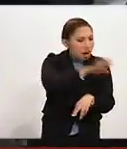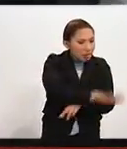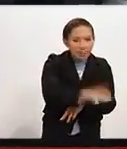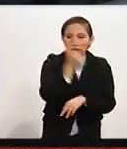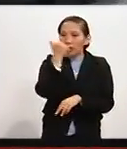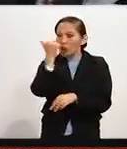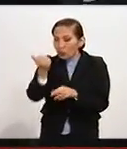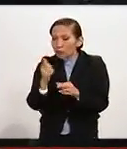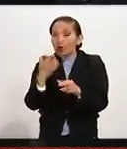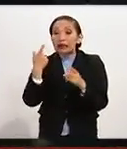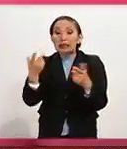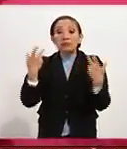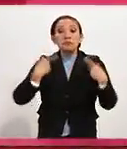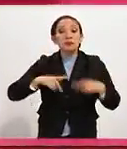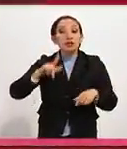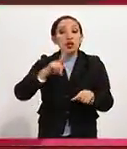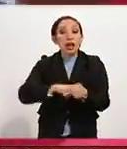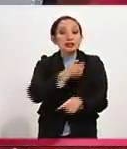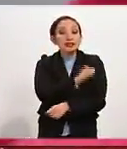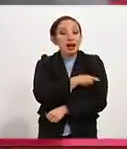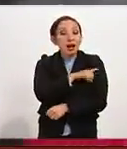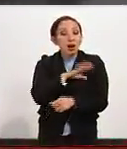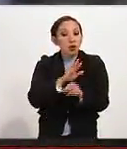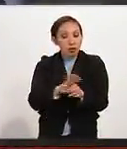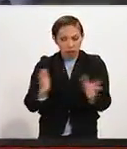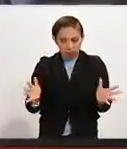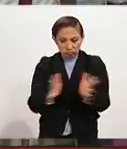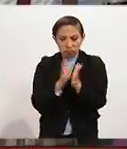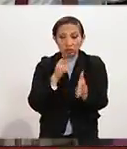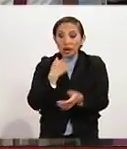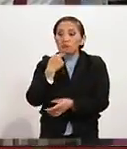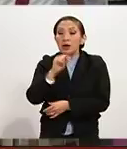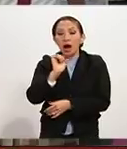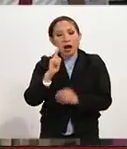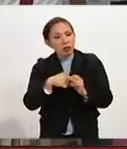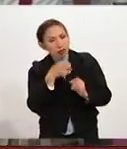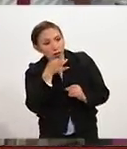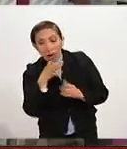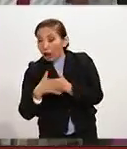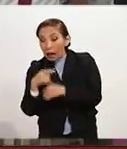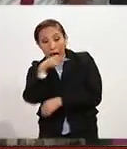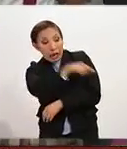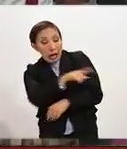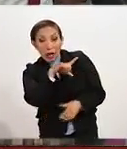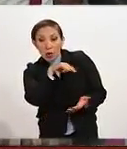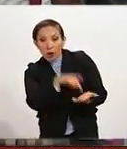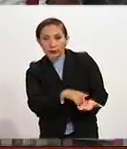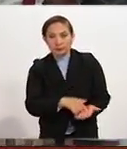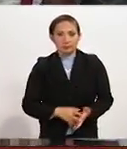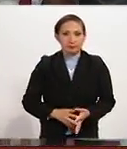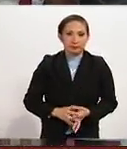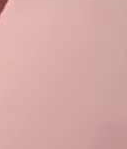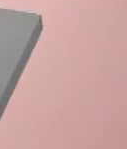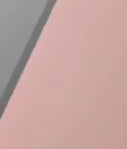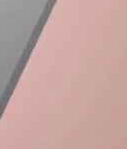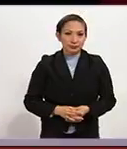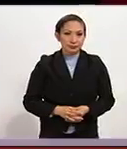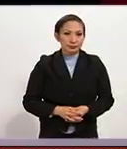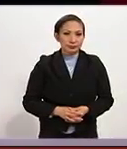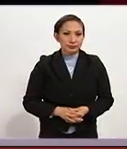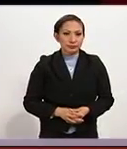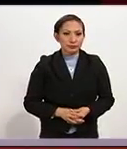familia, alumnos y personal de salud a participar y denunciar a las autoridades este tipo de establecimientos.